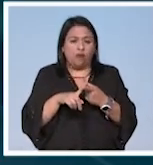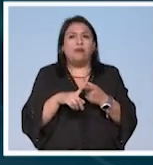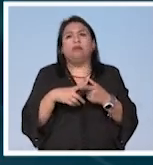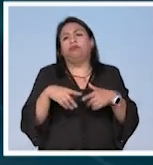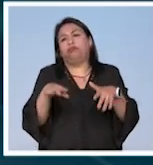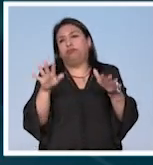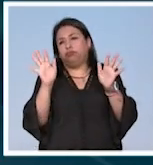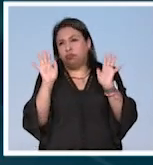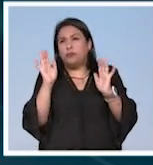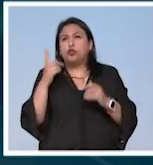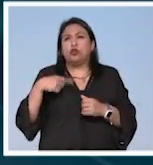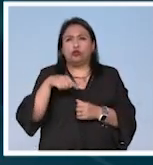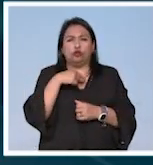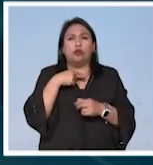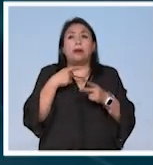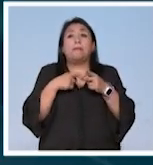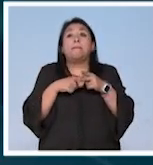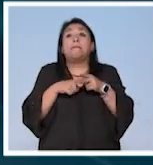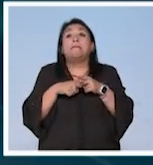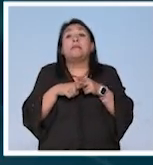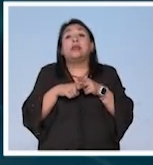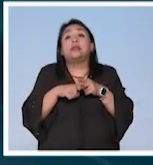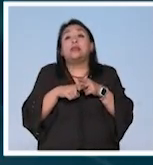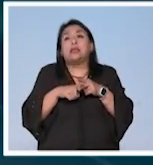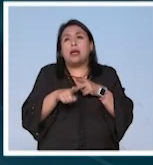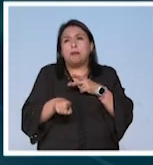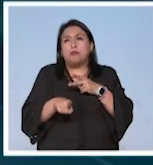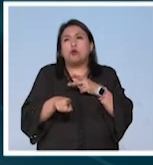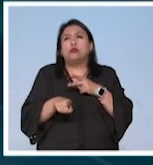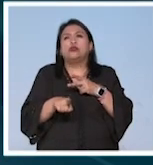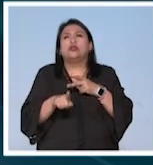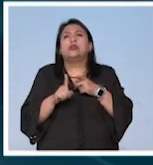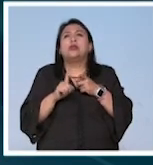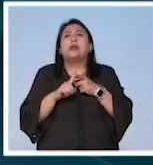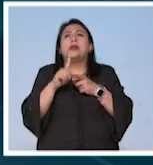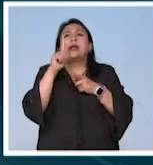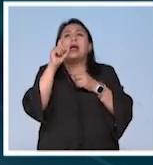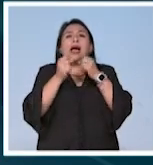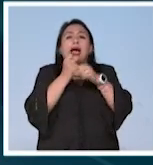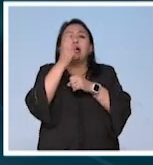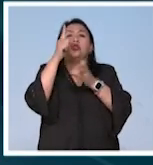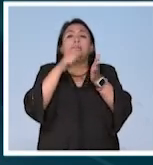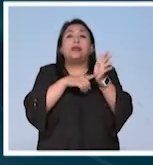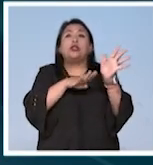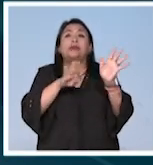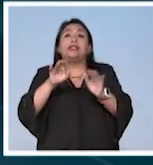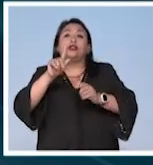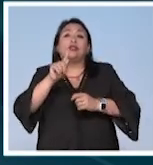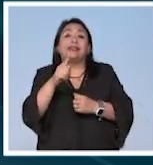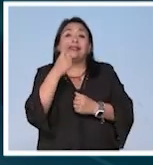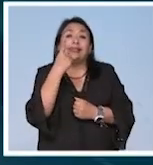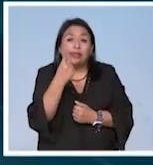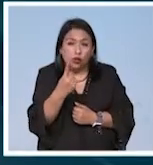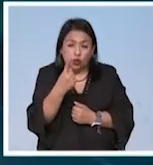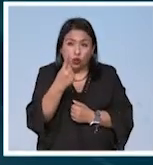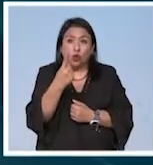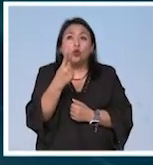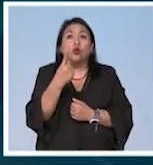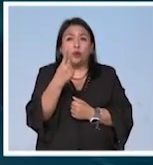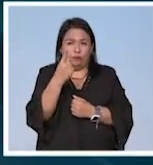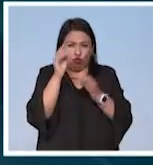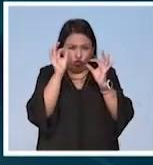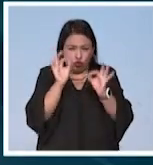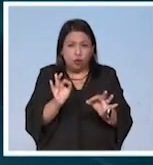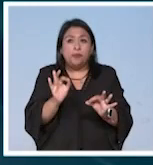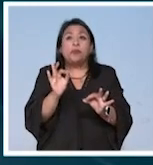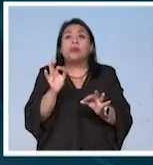en fin nosotros comenzamos para ser más exactos en 1971 y